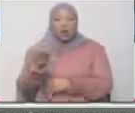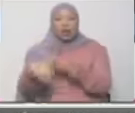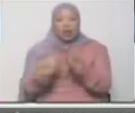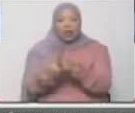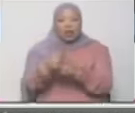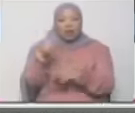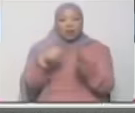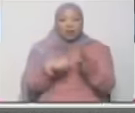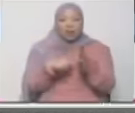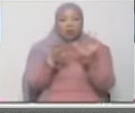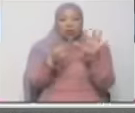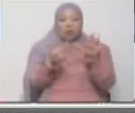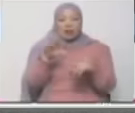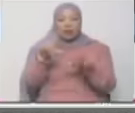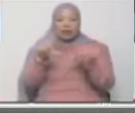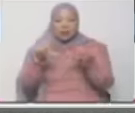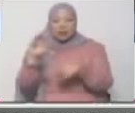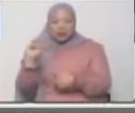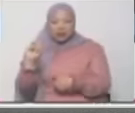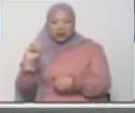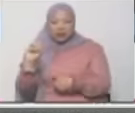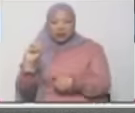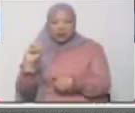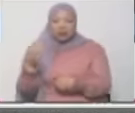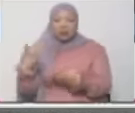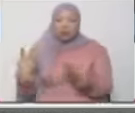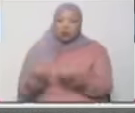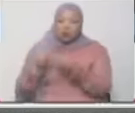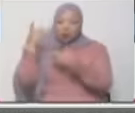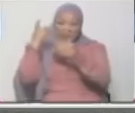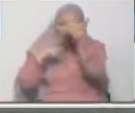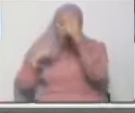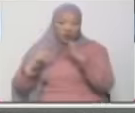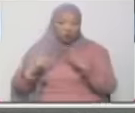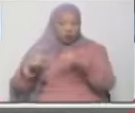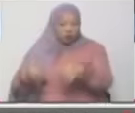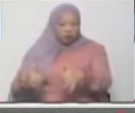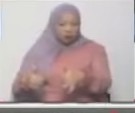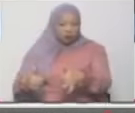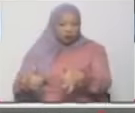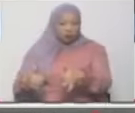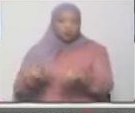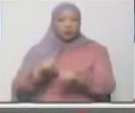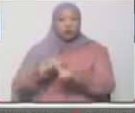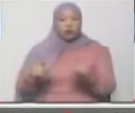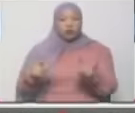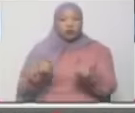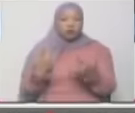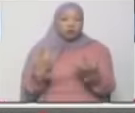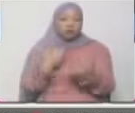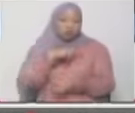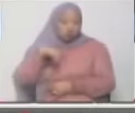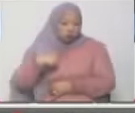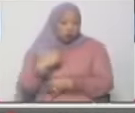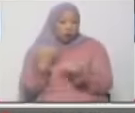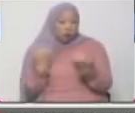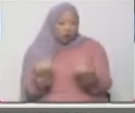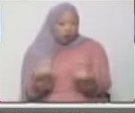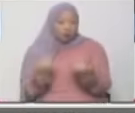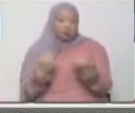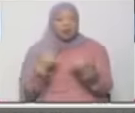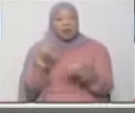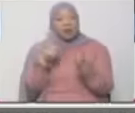la generación fundadora junto a Chávez de la Revolución Bolivariana, nosotros, los muchachos de los